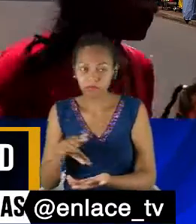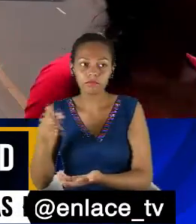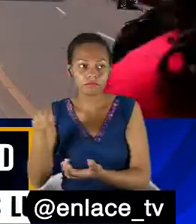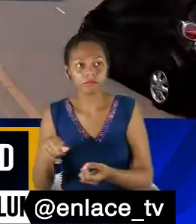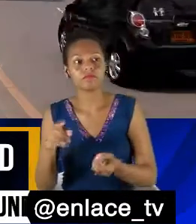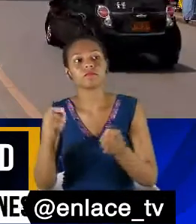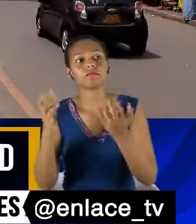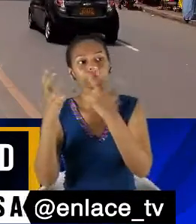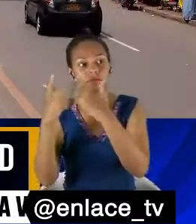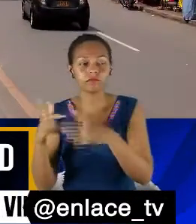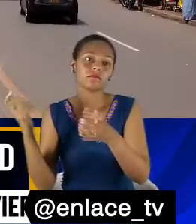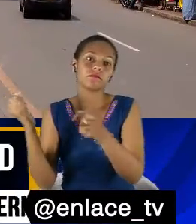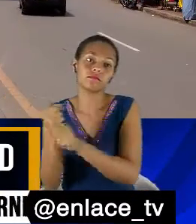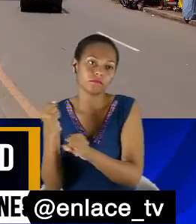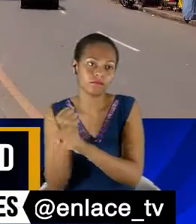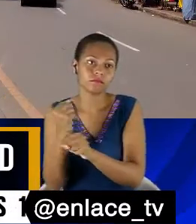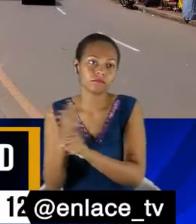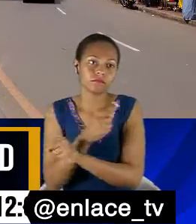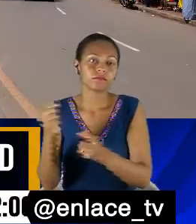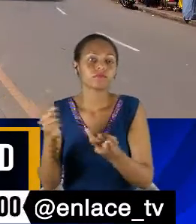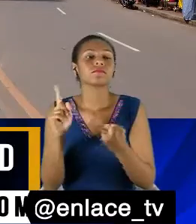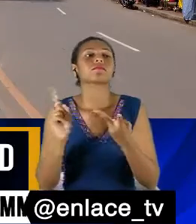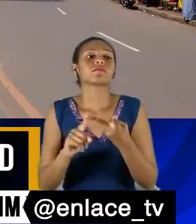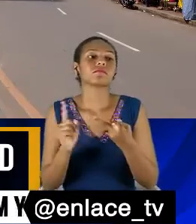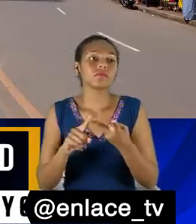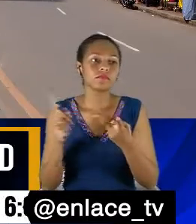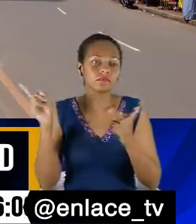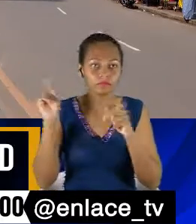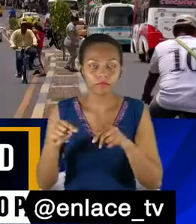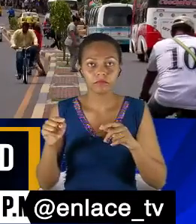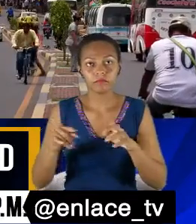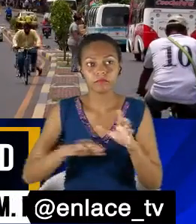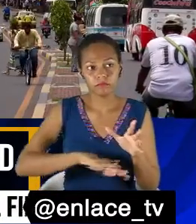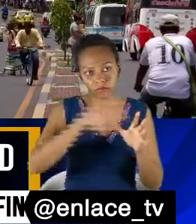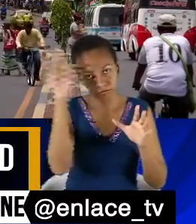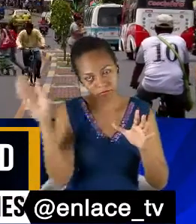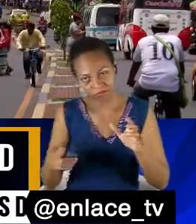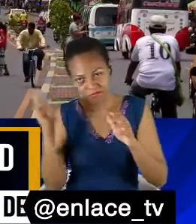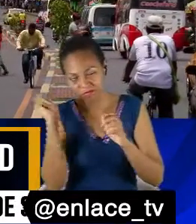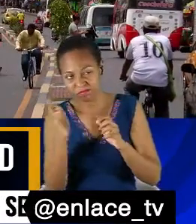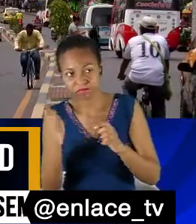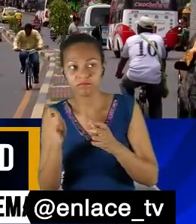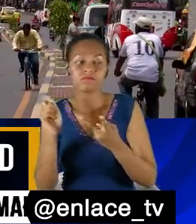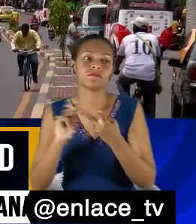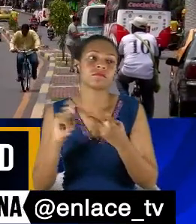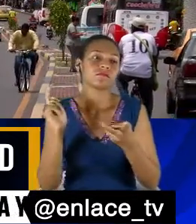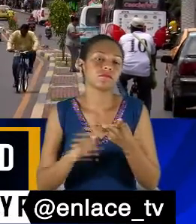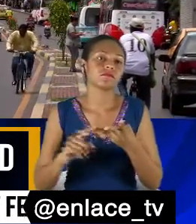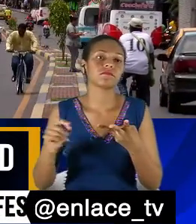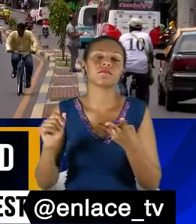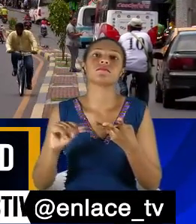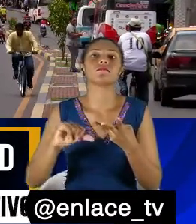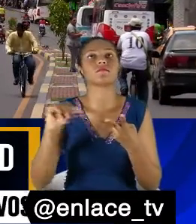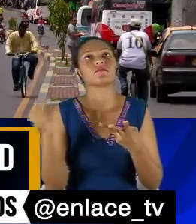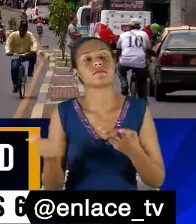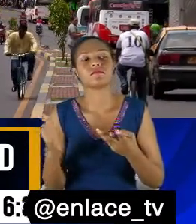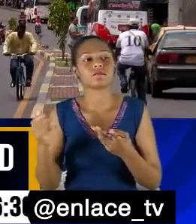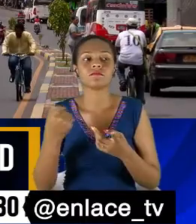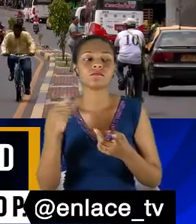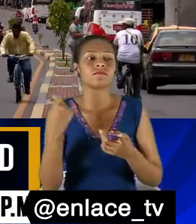quedan las actividades de hidrocarburos y mineros. Esta es la gran novedad del decreto. La otra novedad que tenemos